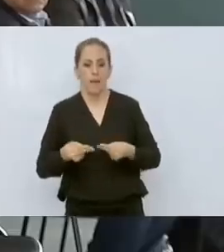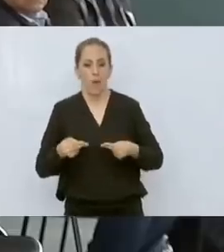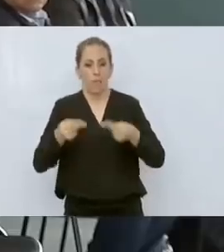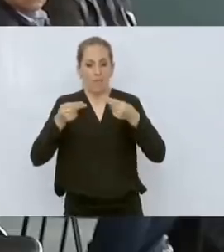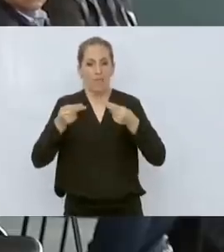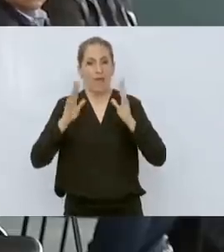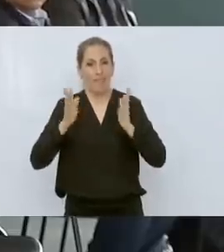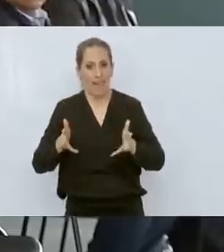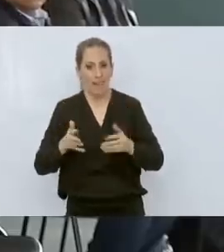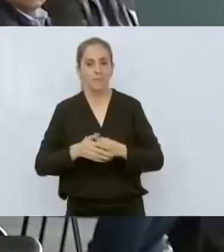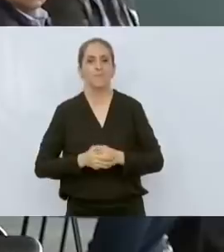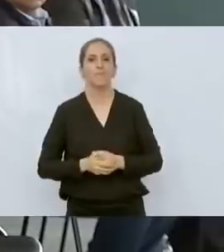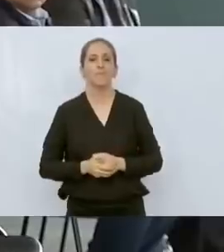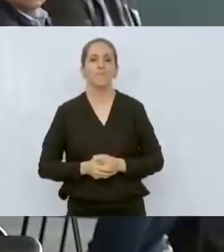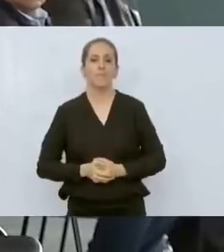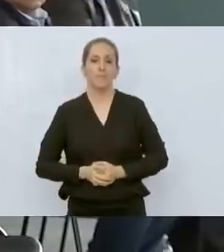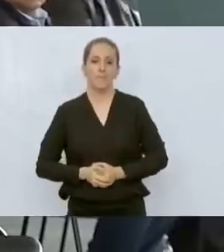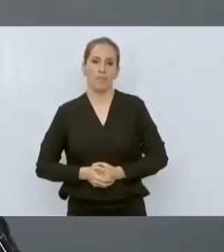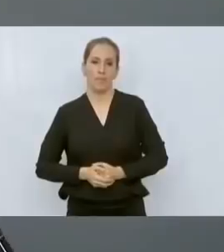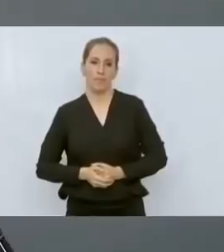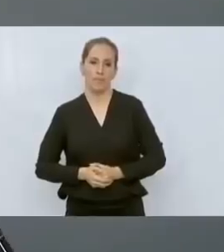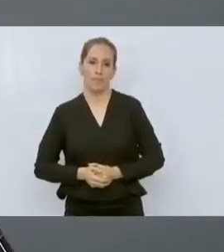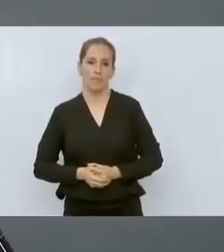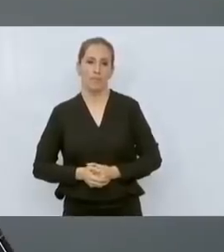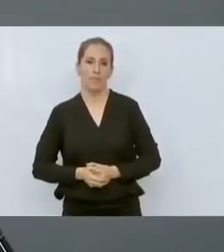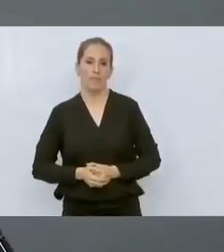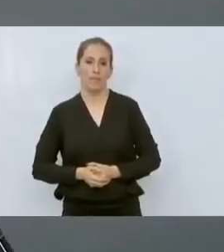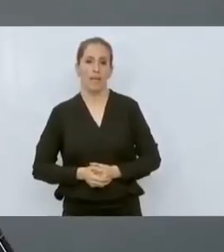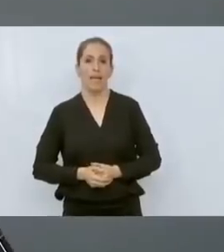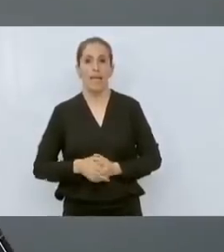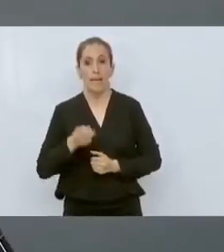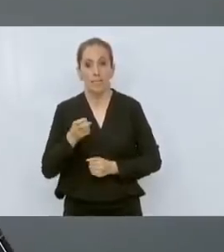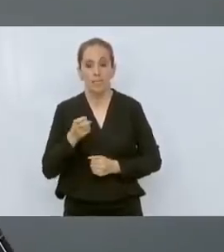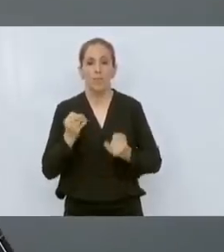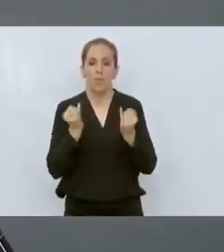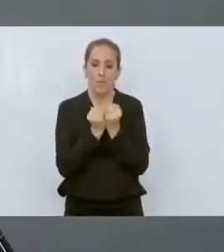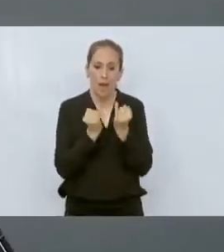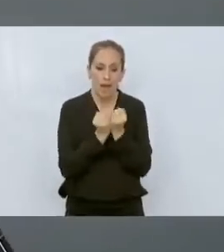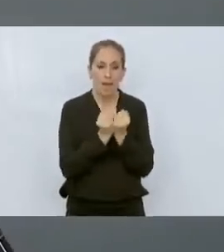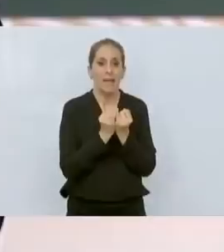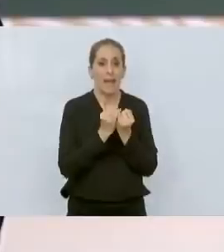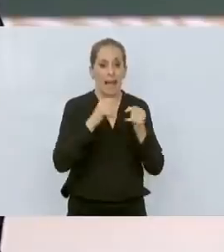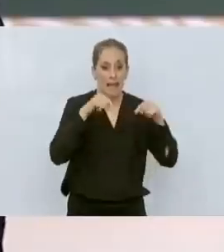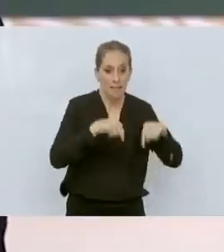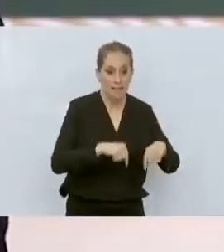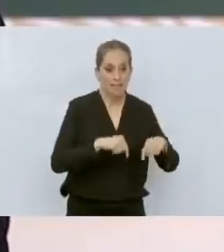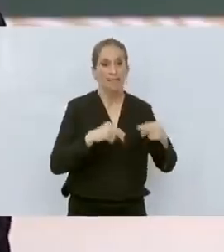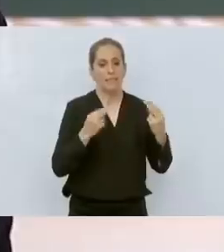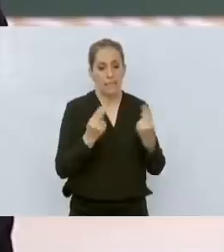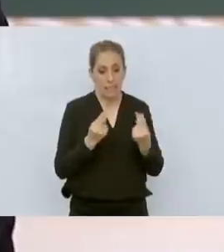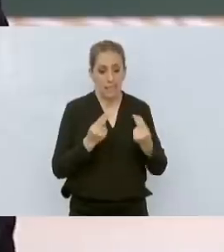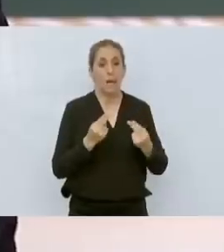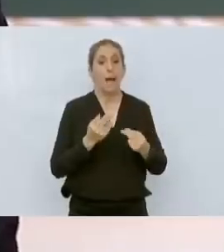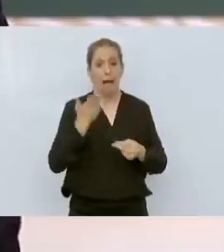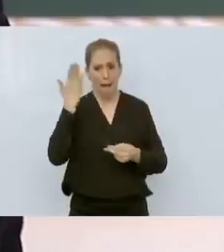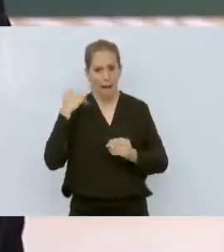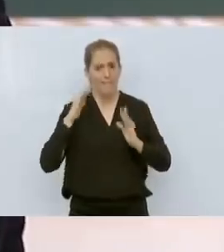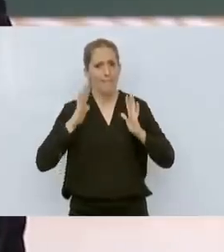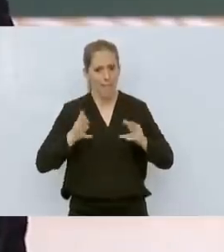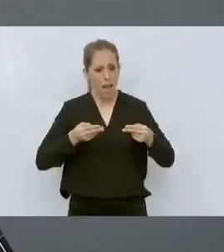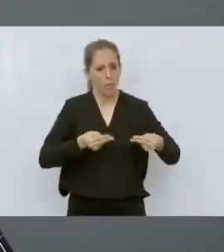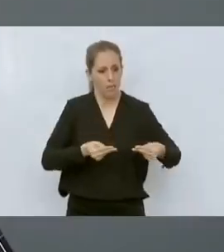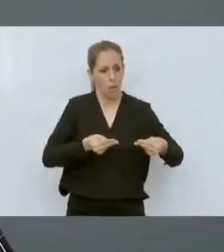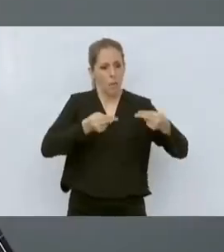A pesar de que hemos aumentado el salario mínimo en el tiempo que llevamos en